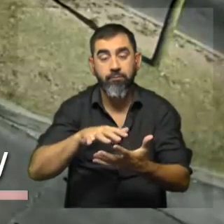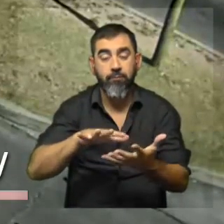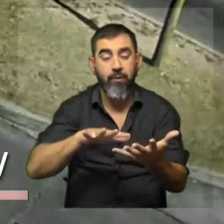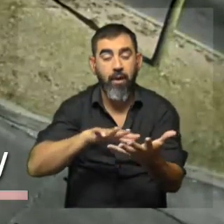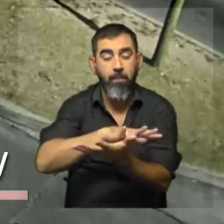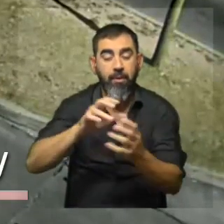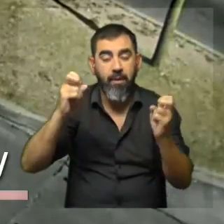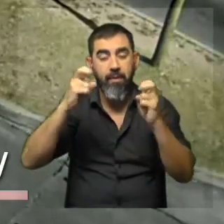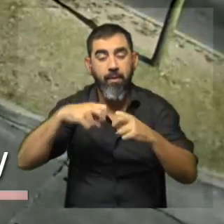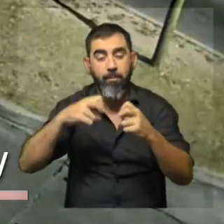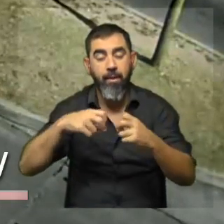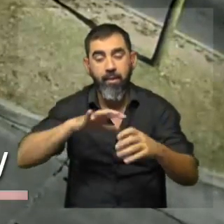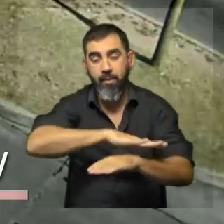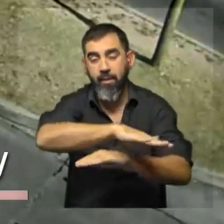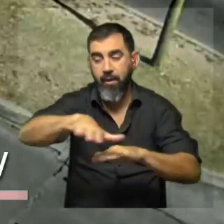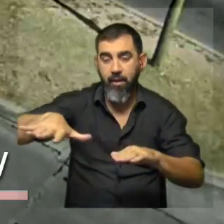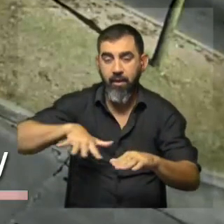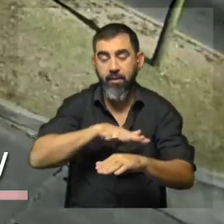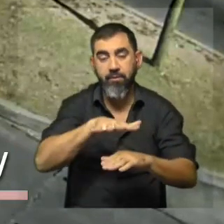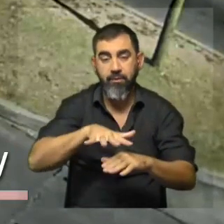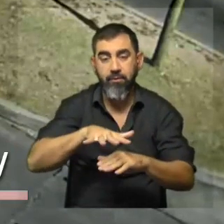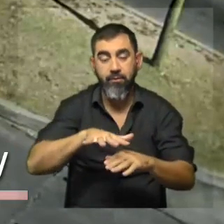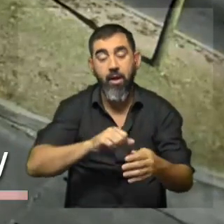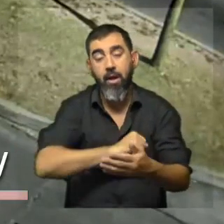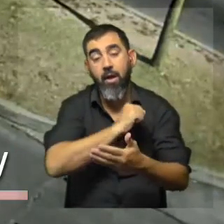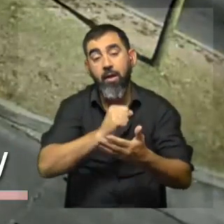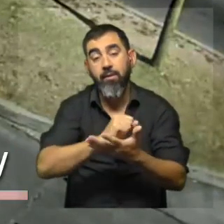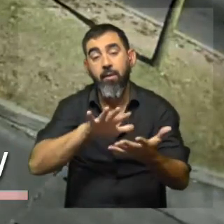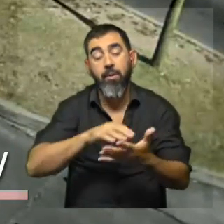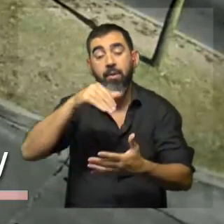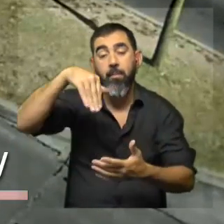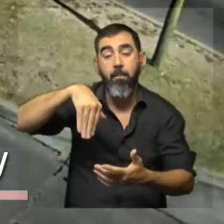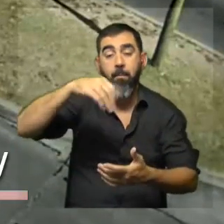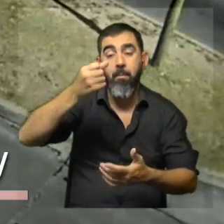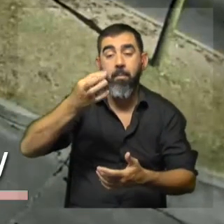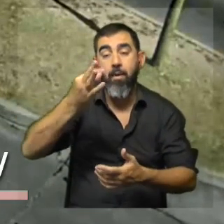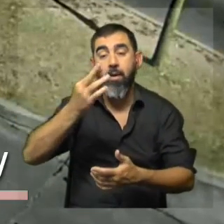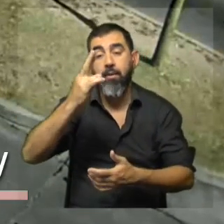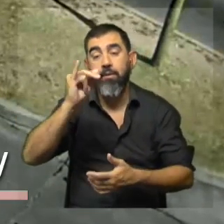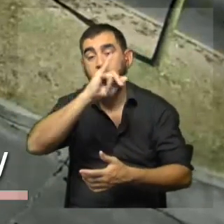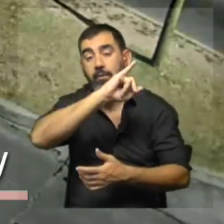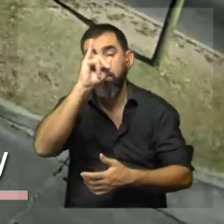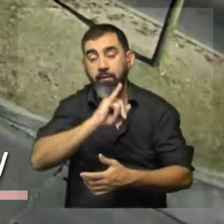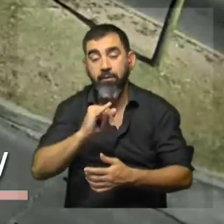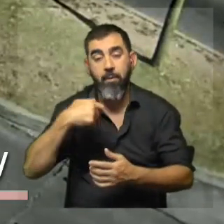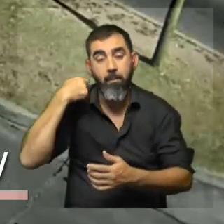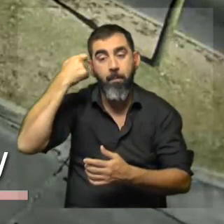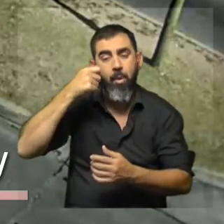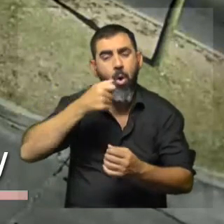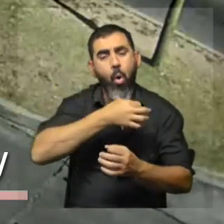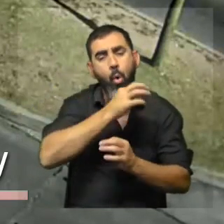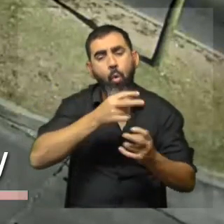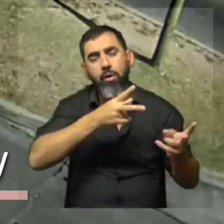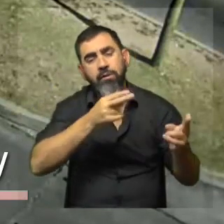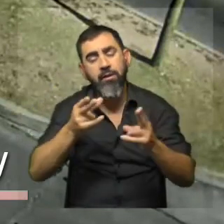la Plaza Independencia hacia la Plaza Matriz, ¿no? ¿Película o serie será? No dice, sabemos, filmación, ¿no?